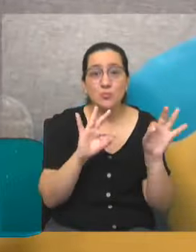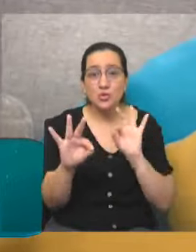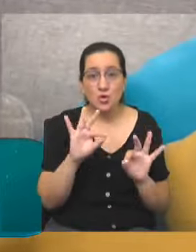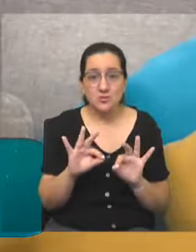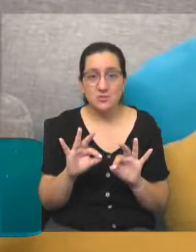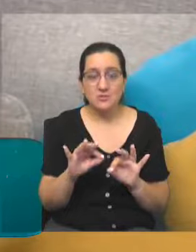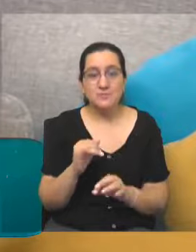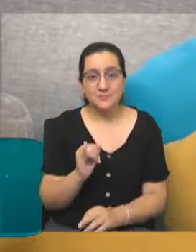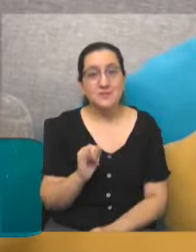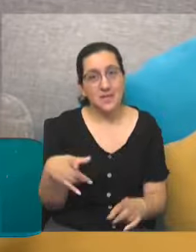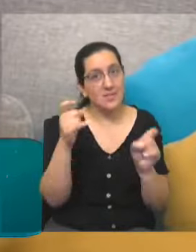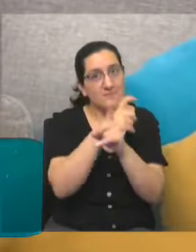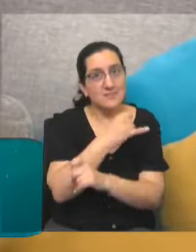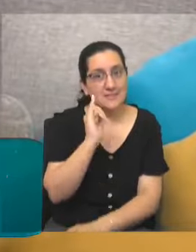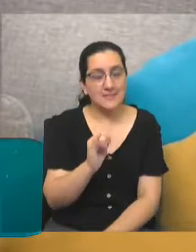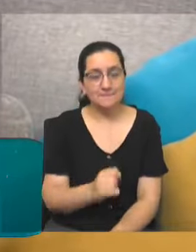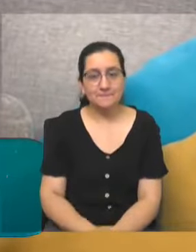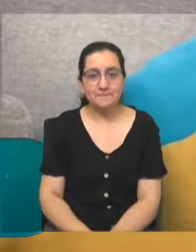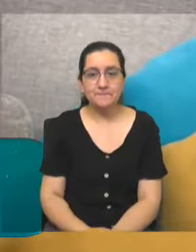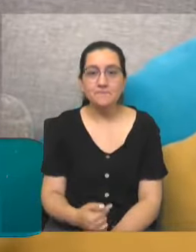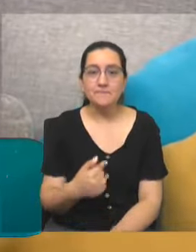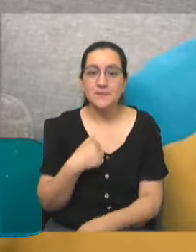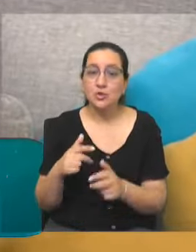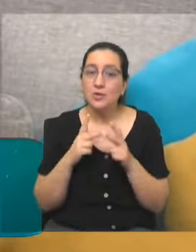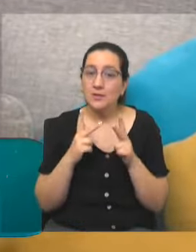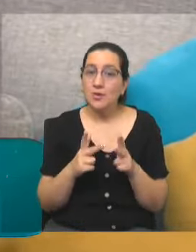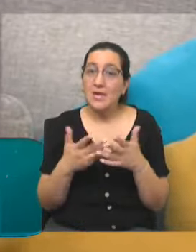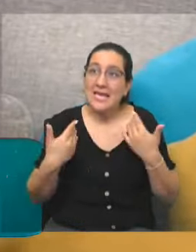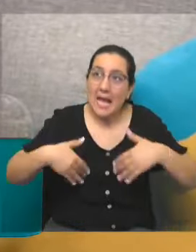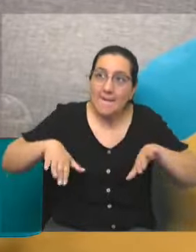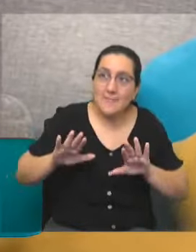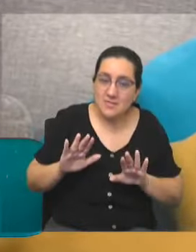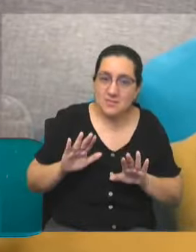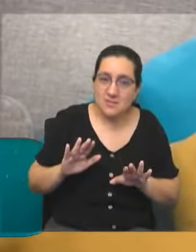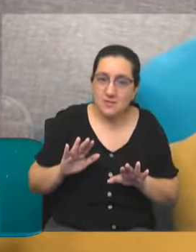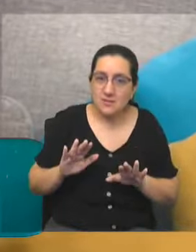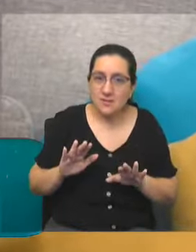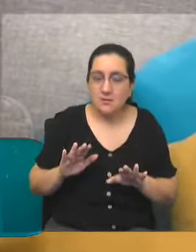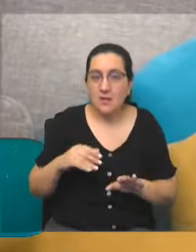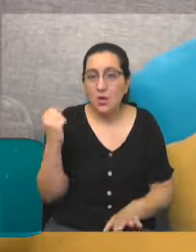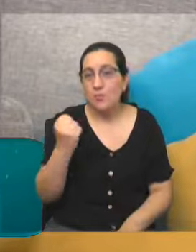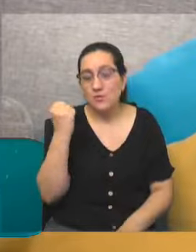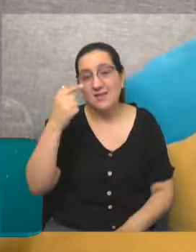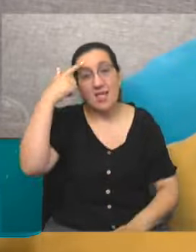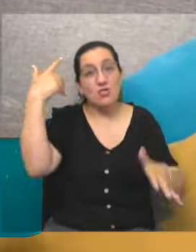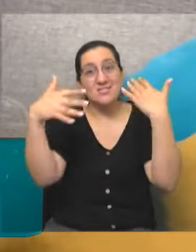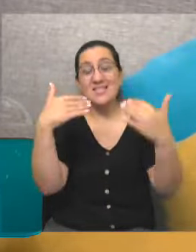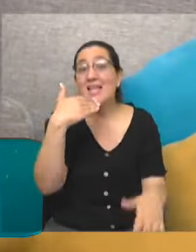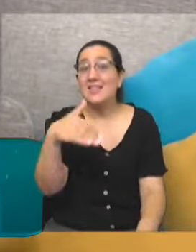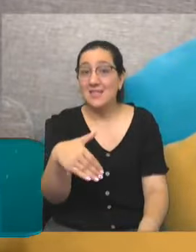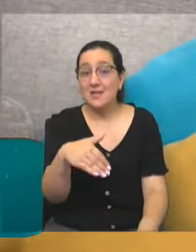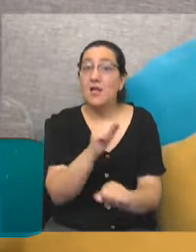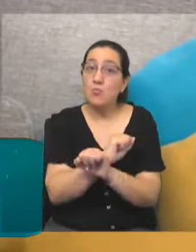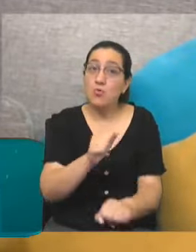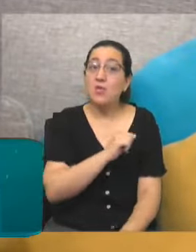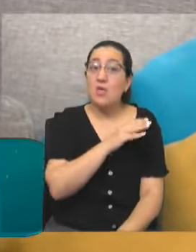Que es dificilísimo, sin duda. Y yo ahí lo que diría, Flores, capaz que una de las claves es que el adolescente entienda que puede